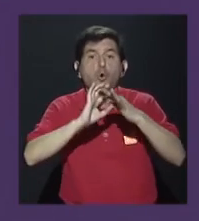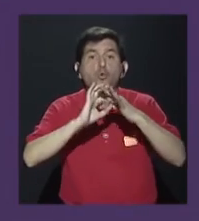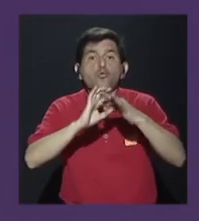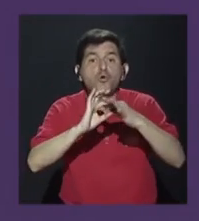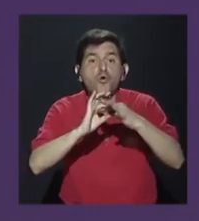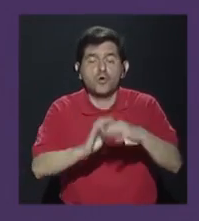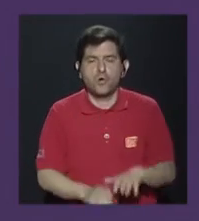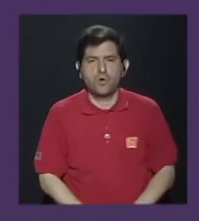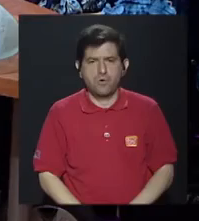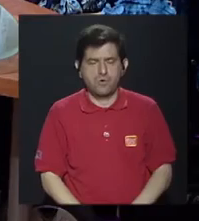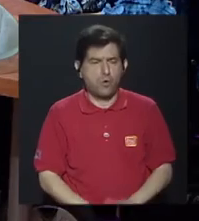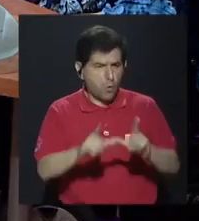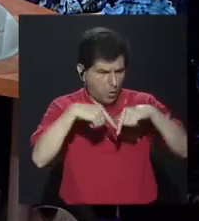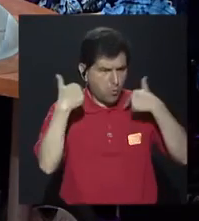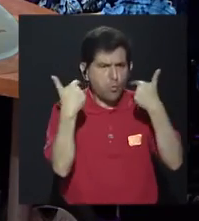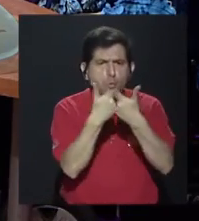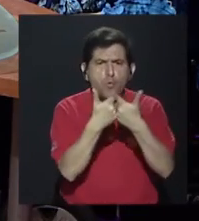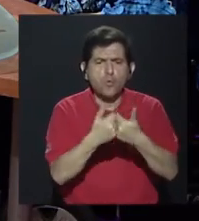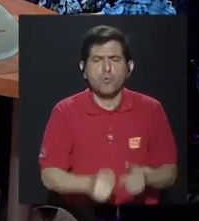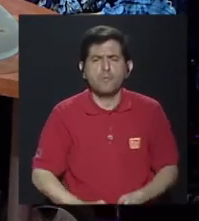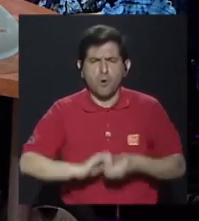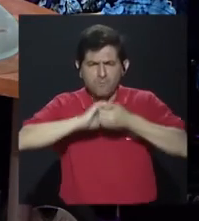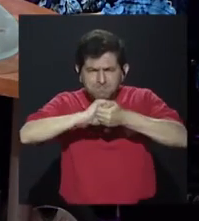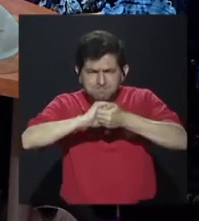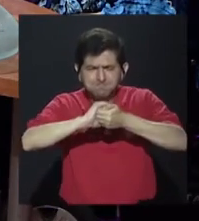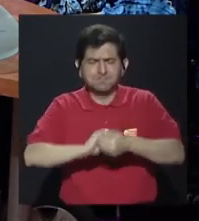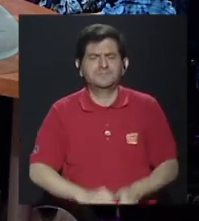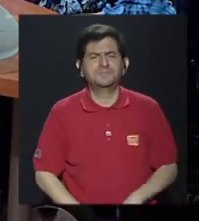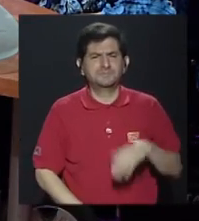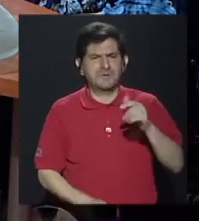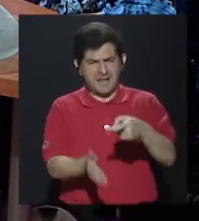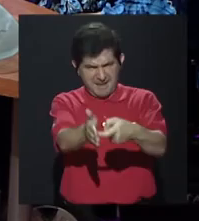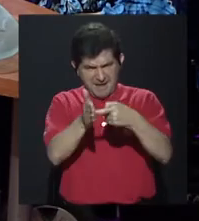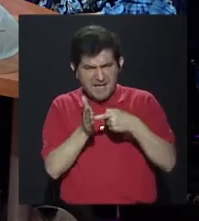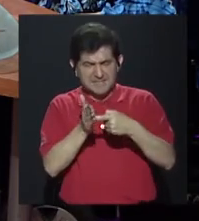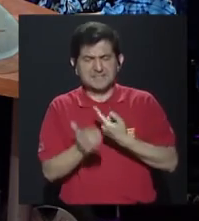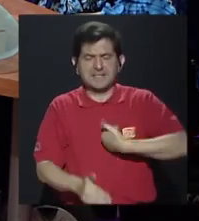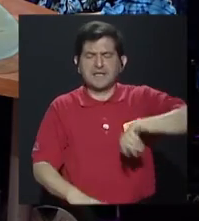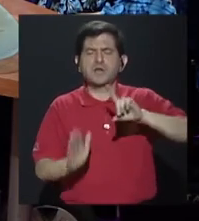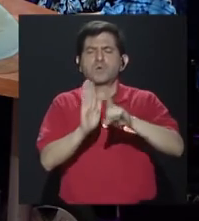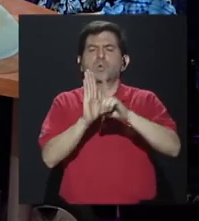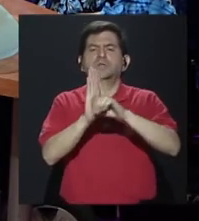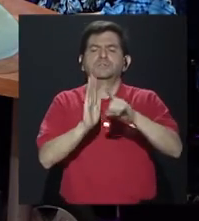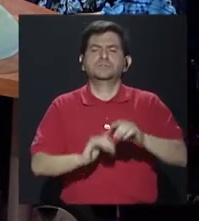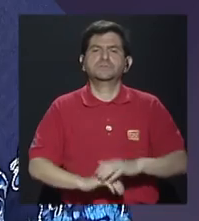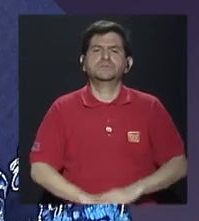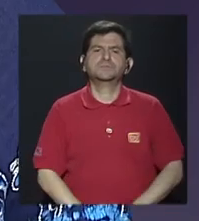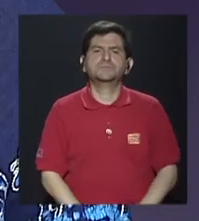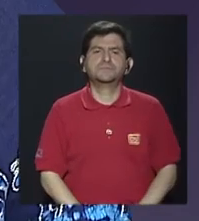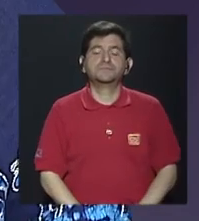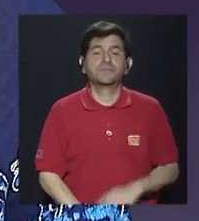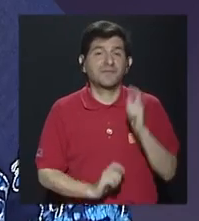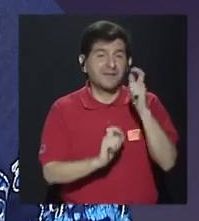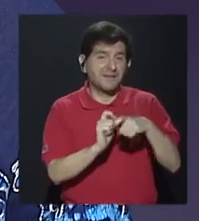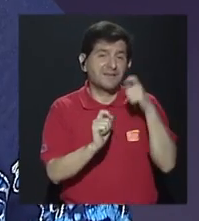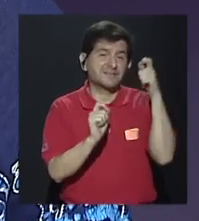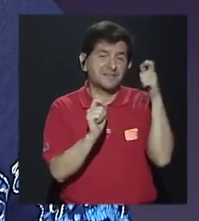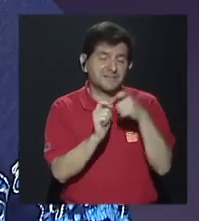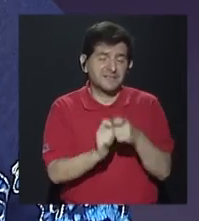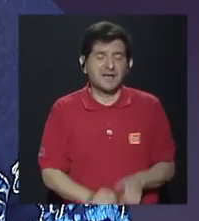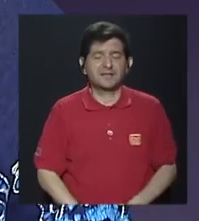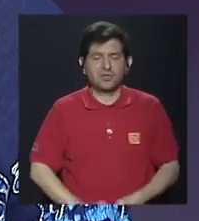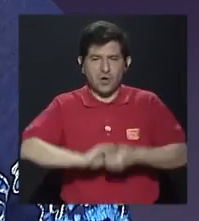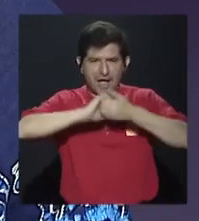hacer más grupos, ¿verdad? Donde exijamos más nuestros derechos. Y es que precisamente la